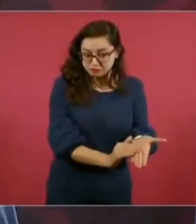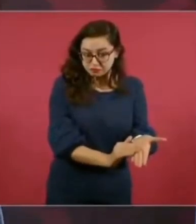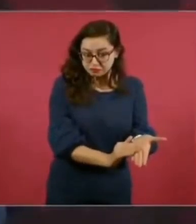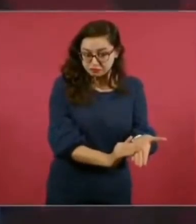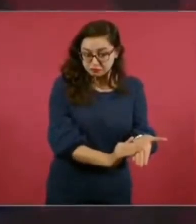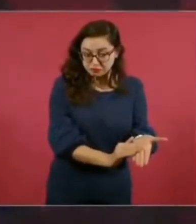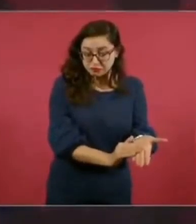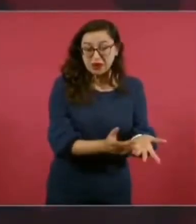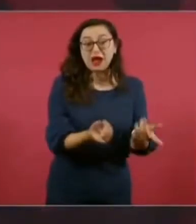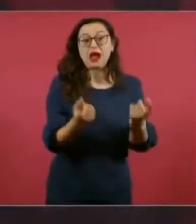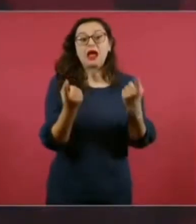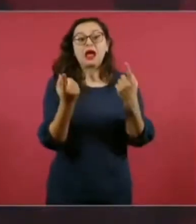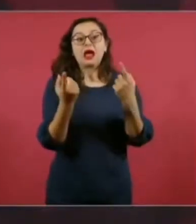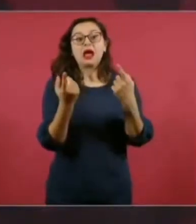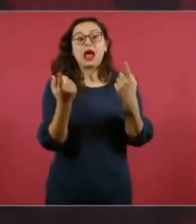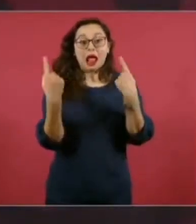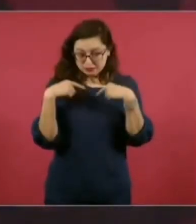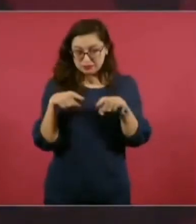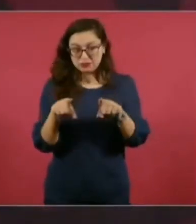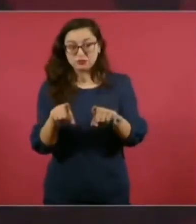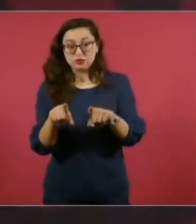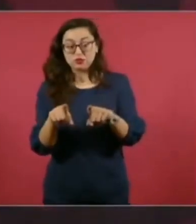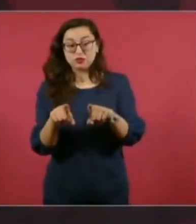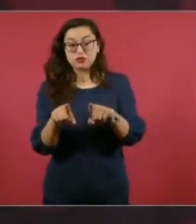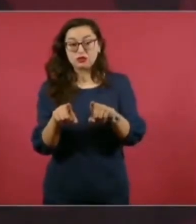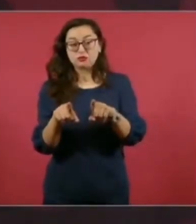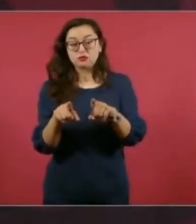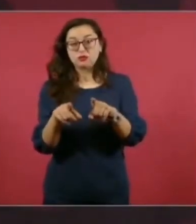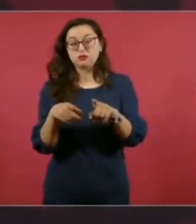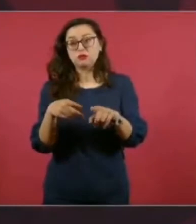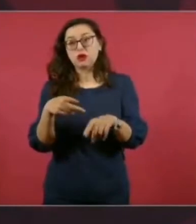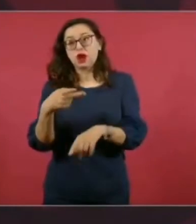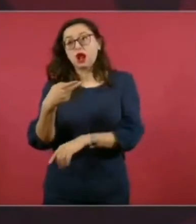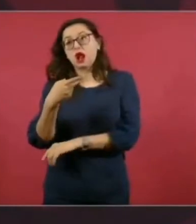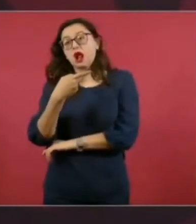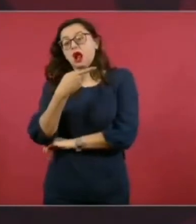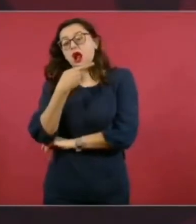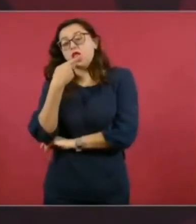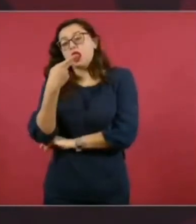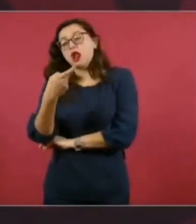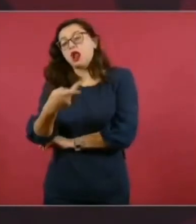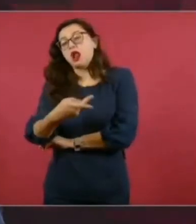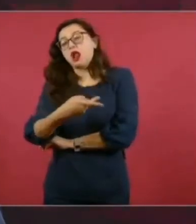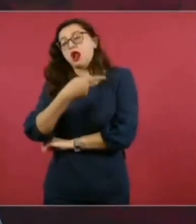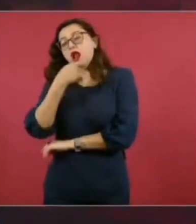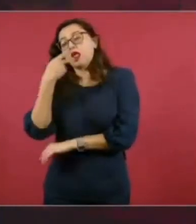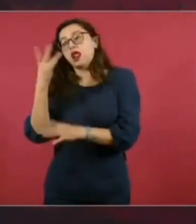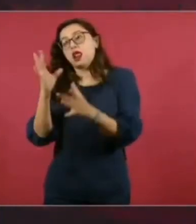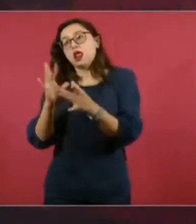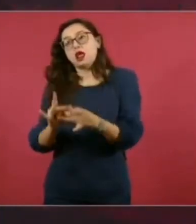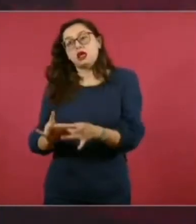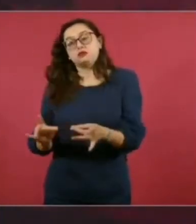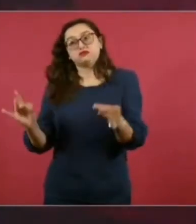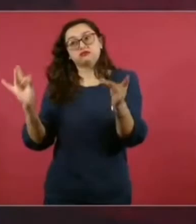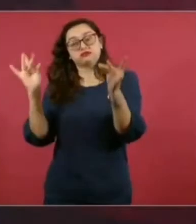y al mismo tiempo se empieza a hablar de que se va a crear